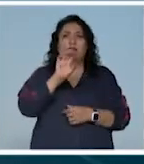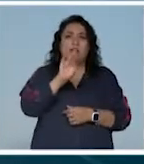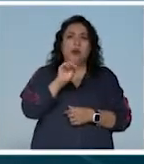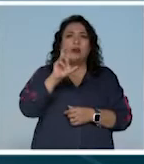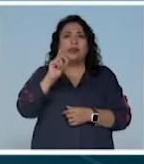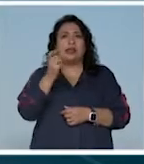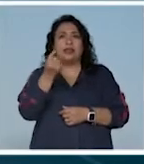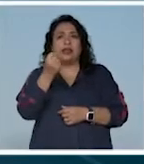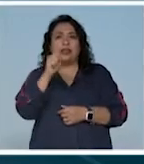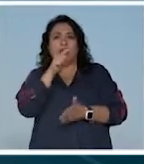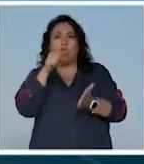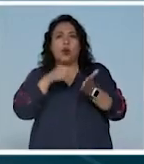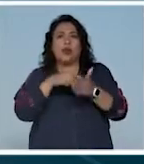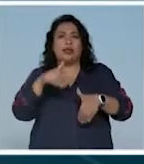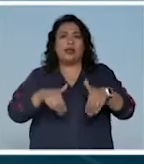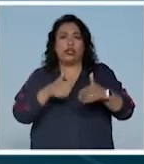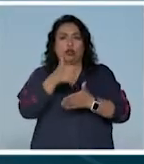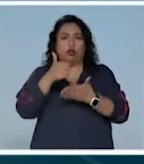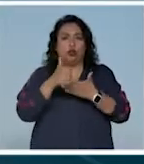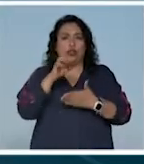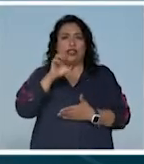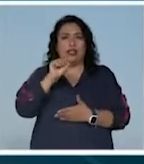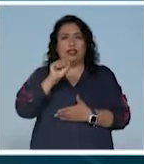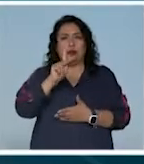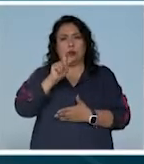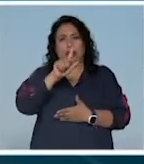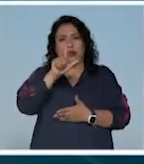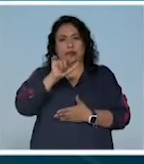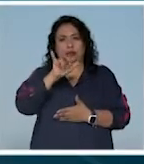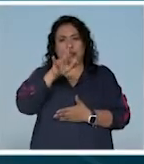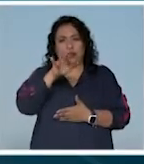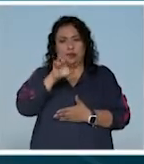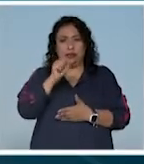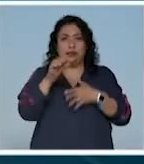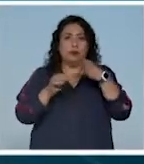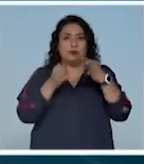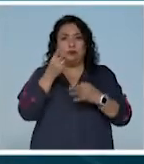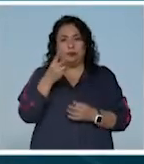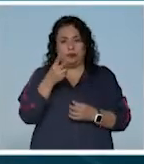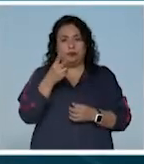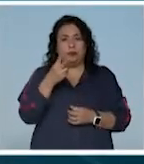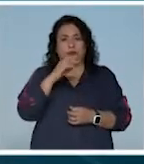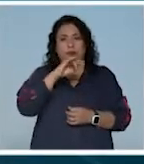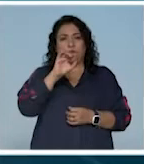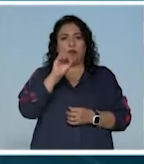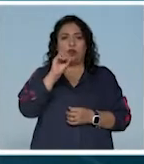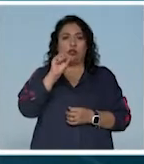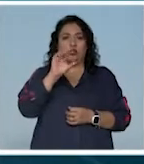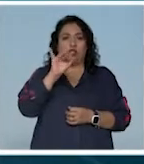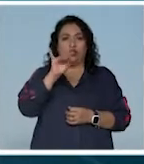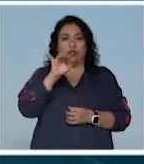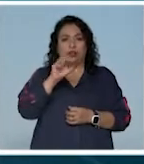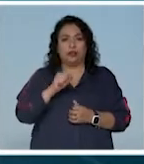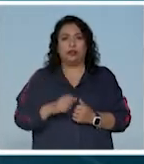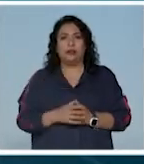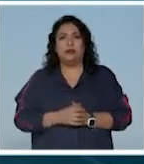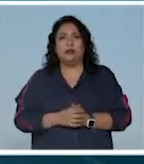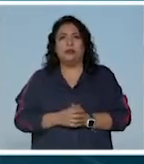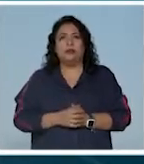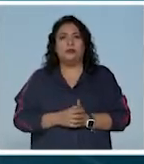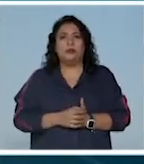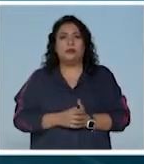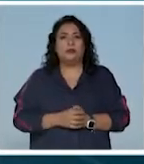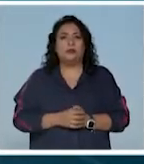de septiembre en el Teatro de la Ciudad Esperanza Iris. Noticias 22, Óscar Cortés. Cuando quiera.